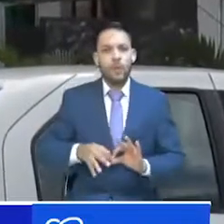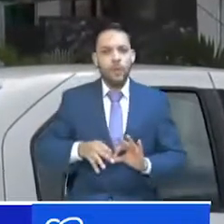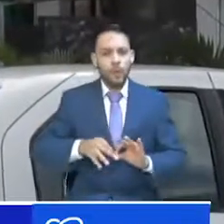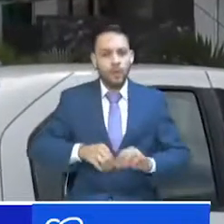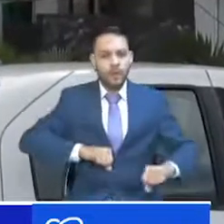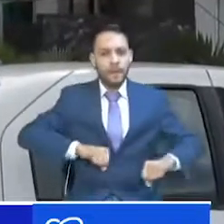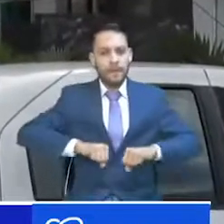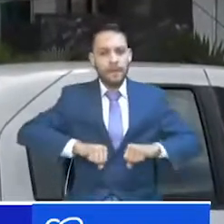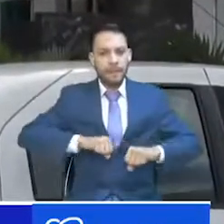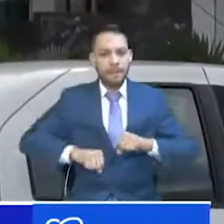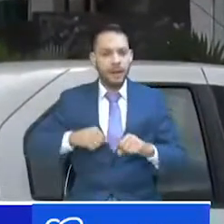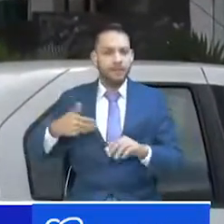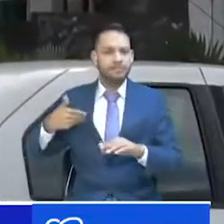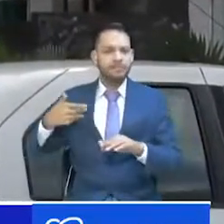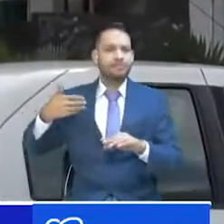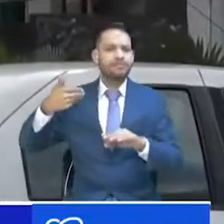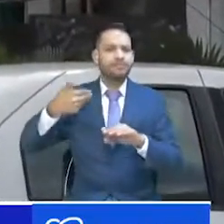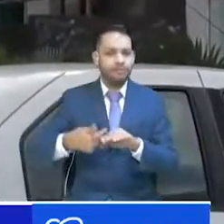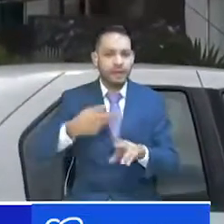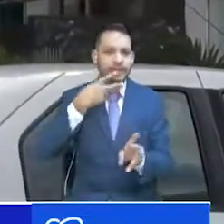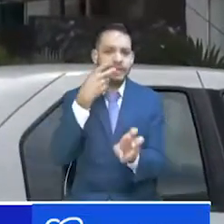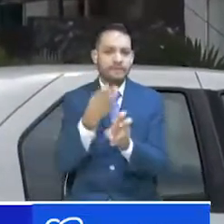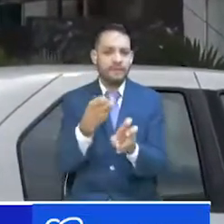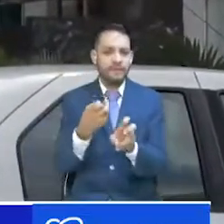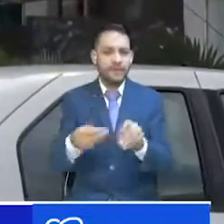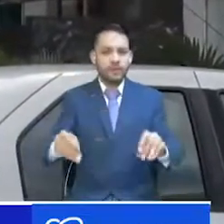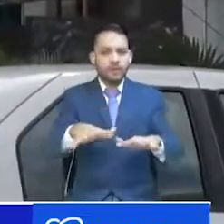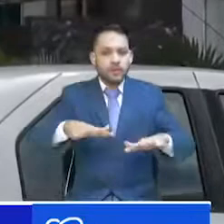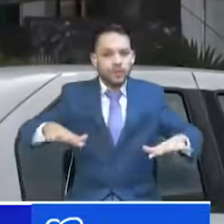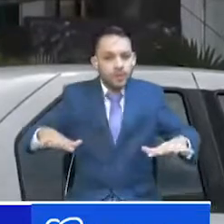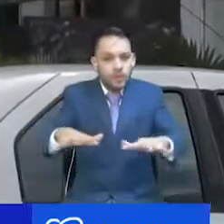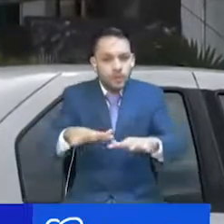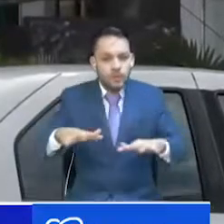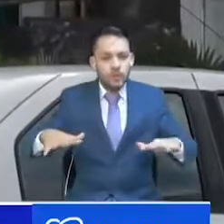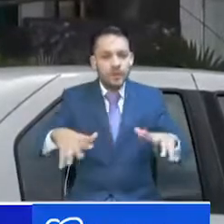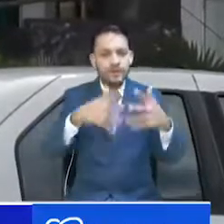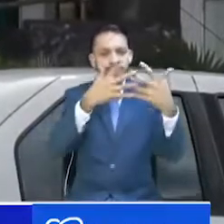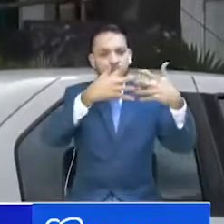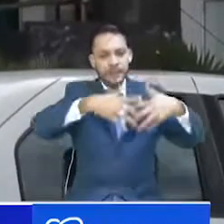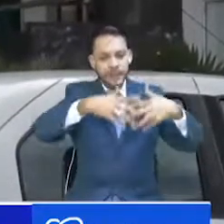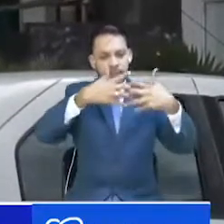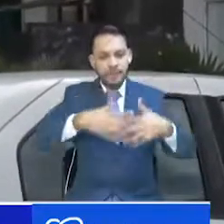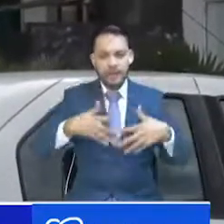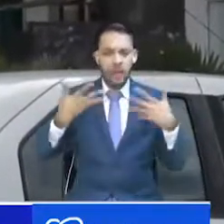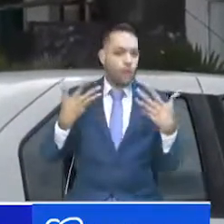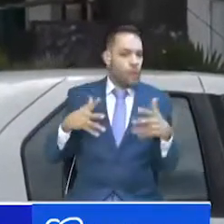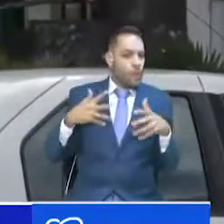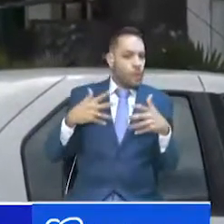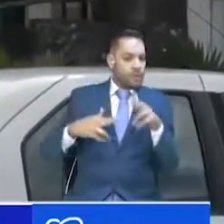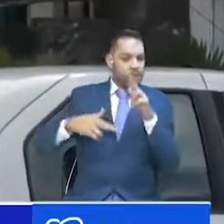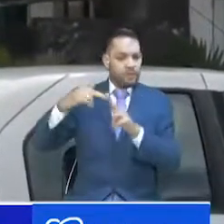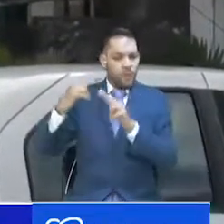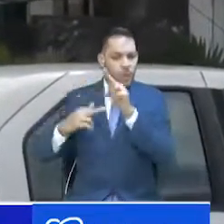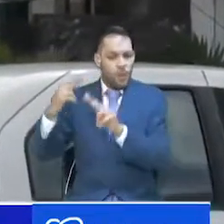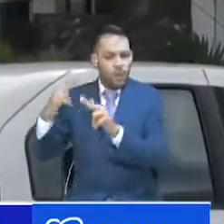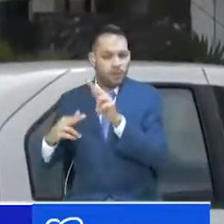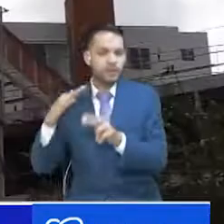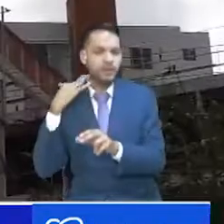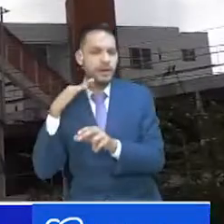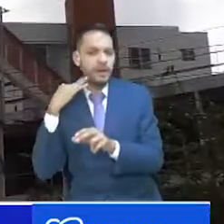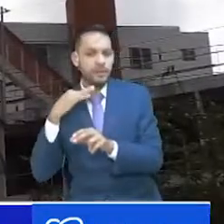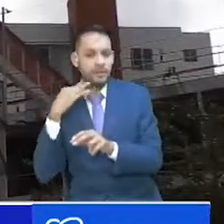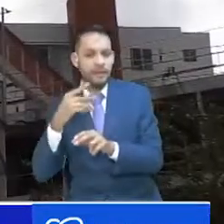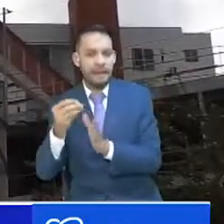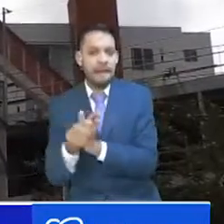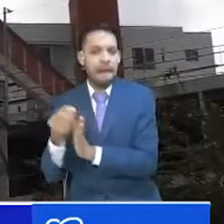se ha presentado pues perjudica muchísimo a nuestros inversionistas y constructores no sólo en la ciudad sino en el departamento